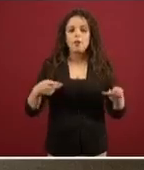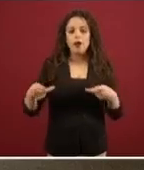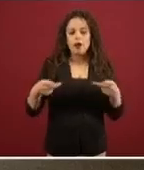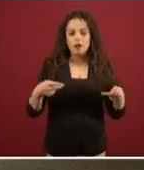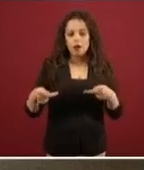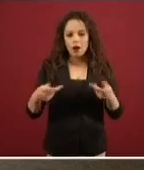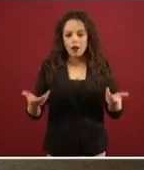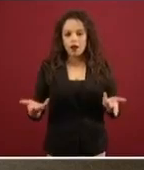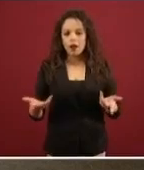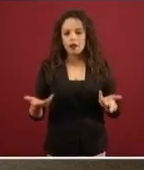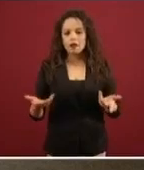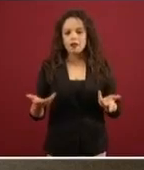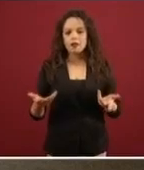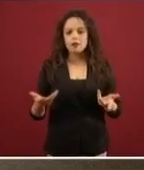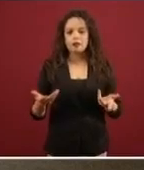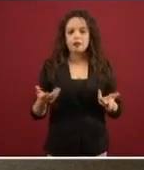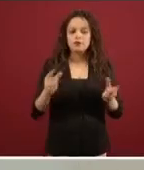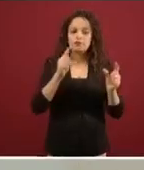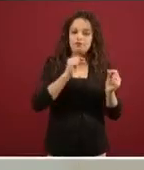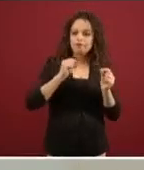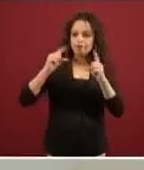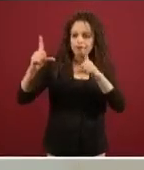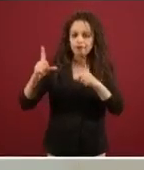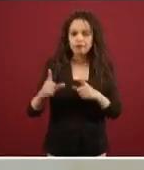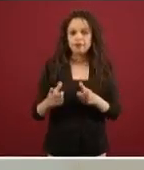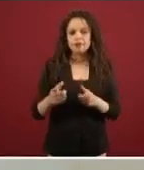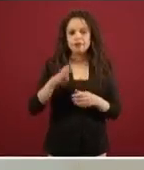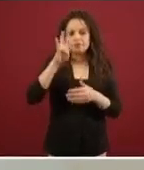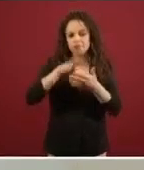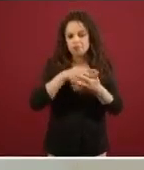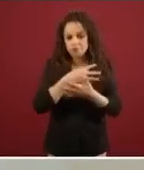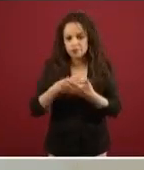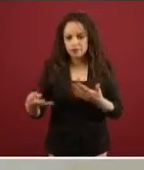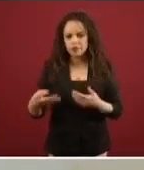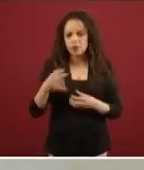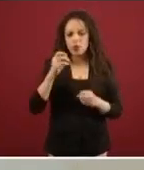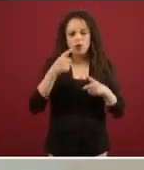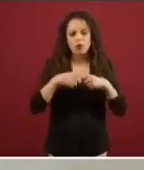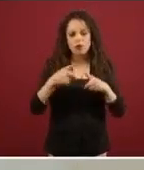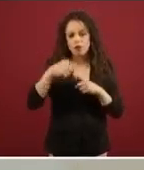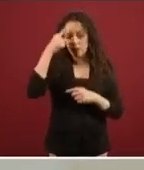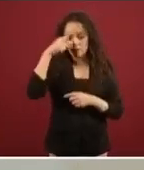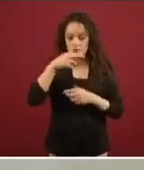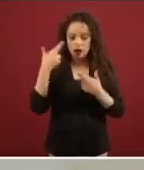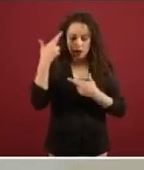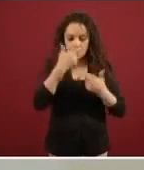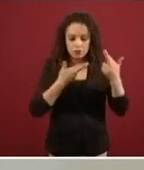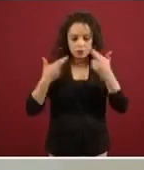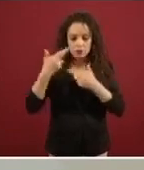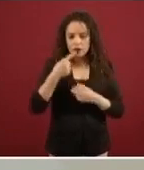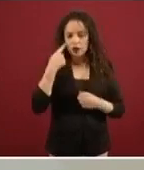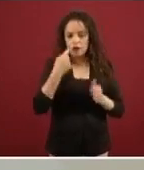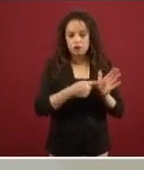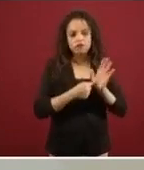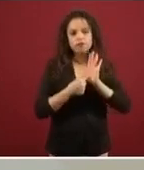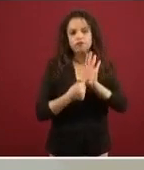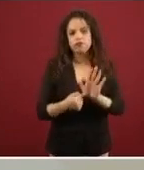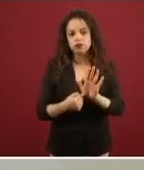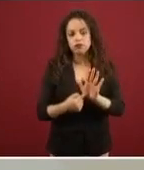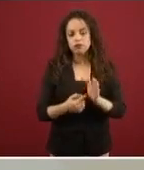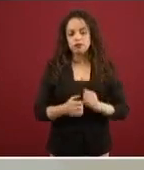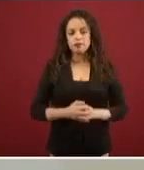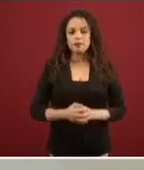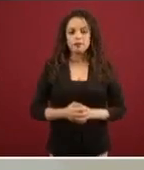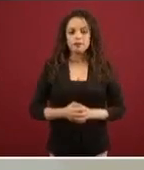presentaciones, preparar productos analíticos que en su momento son expresados en los diferentes niveles. A lo mejor igual nosotros vemos